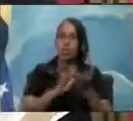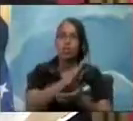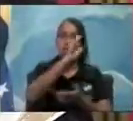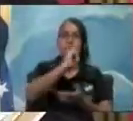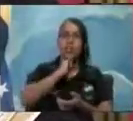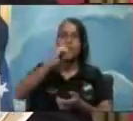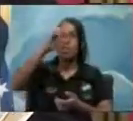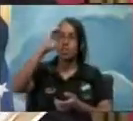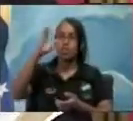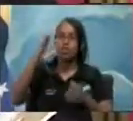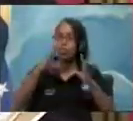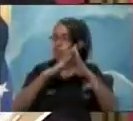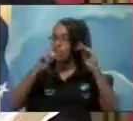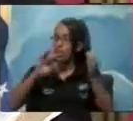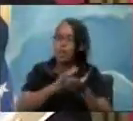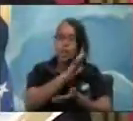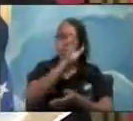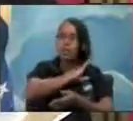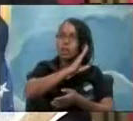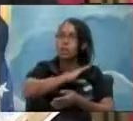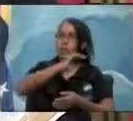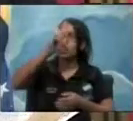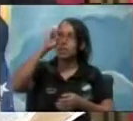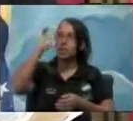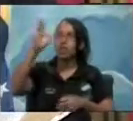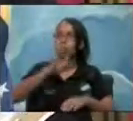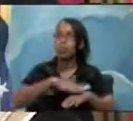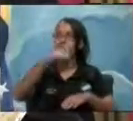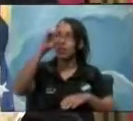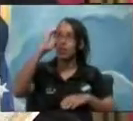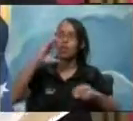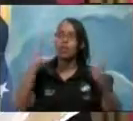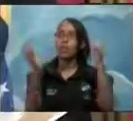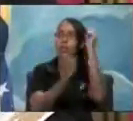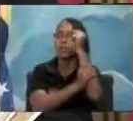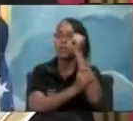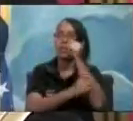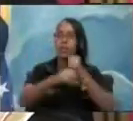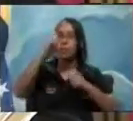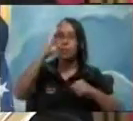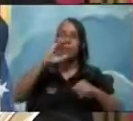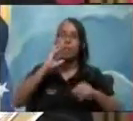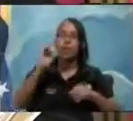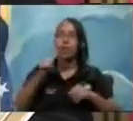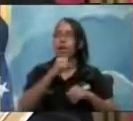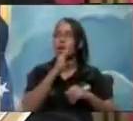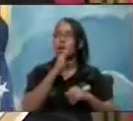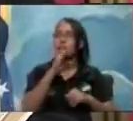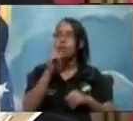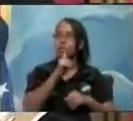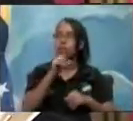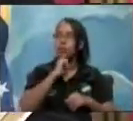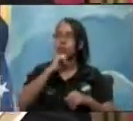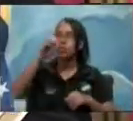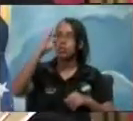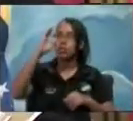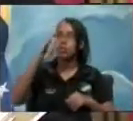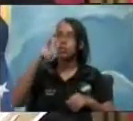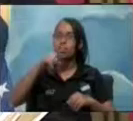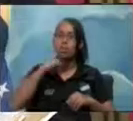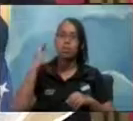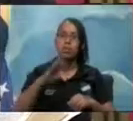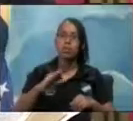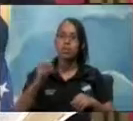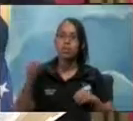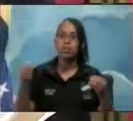de Dios. Toda la gloria es de Cristo. Así es. Porque el Dios de Abraham, el Dios de Jacob, el Dios de Isaac, no es Dios de muerto, es Dios de vivo.